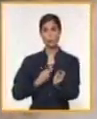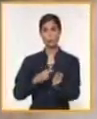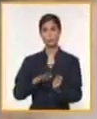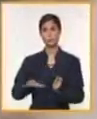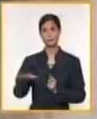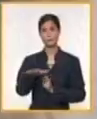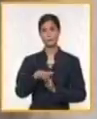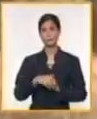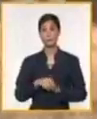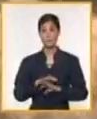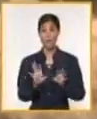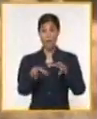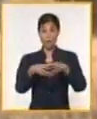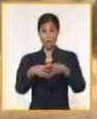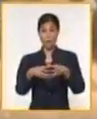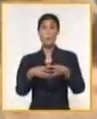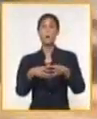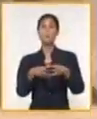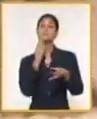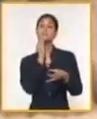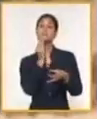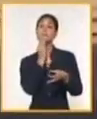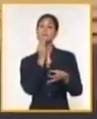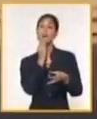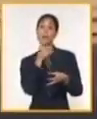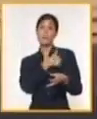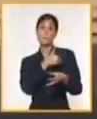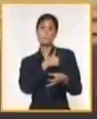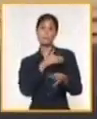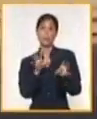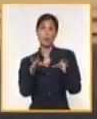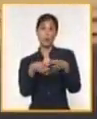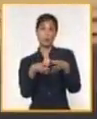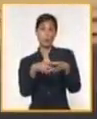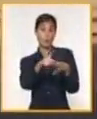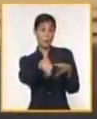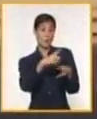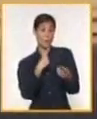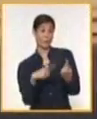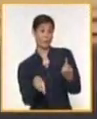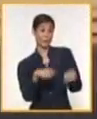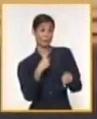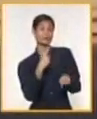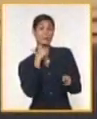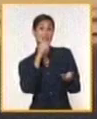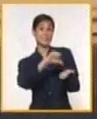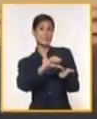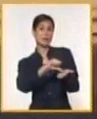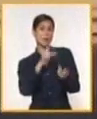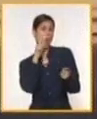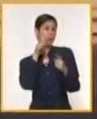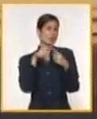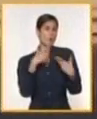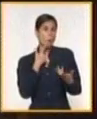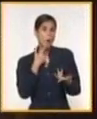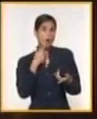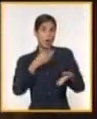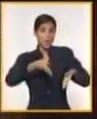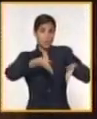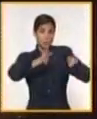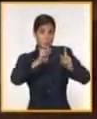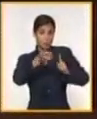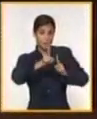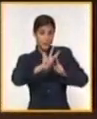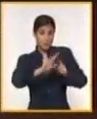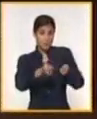El ejército israelí lanzó el viernes pasado una campaña militar sin precedentes con el objetivo de desbaratar el programa nuclear iraní.